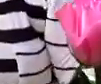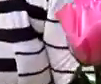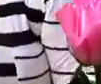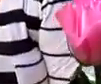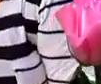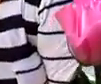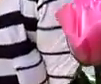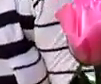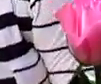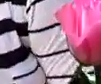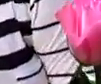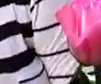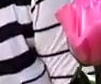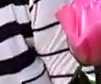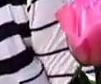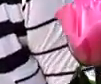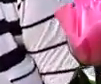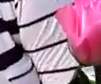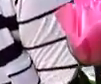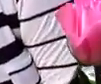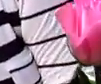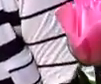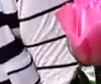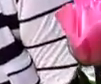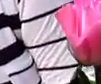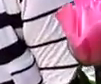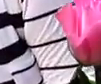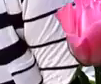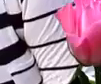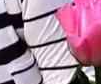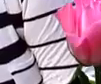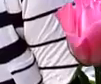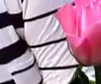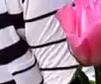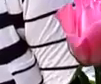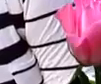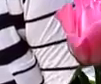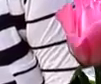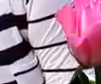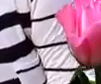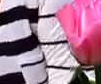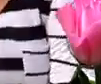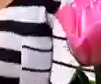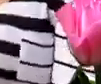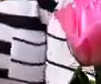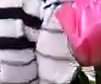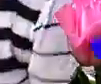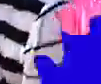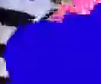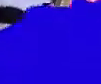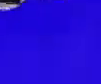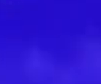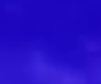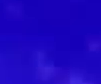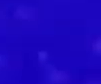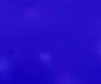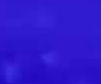muchísimo. Oye, Giovanni, yo creo que es mejor llevarte al médico. Ay, yo también no creo, mi vida. Me duele mucho. Vamos. Dale,